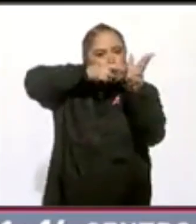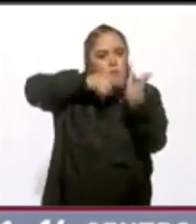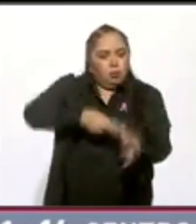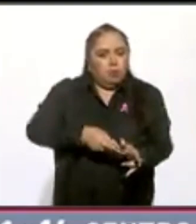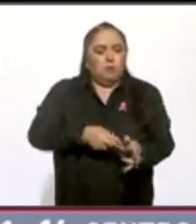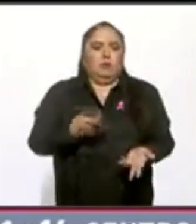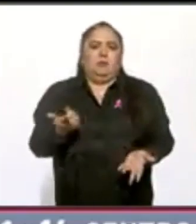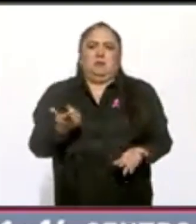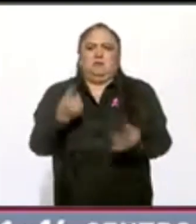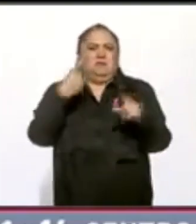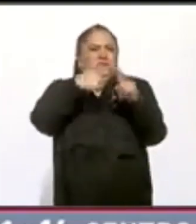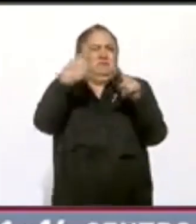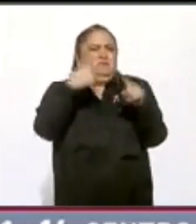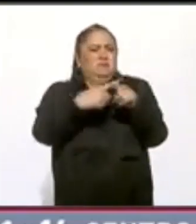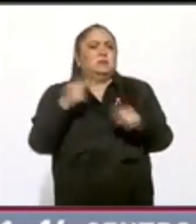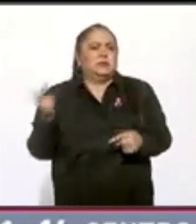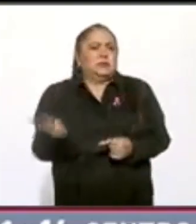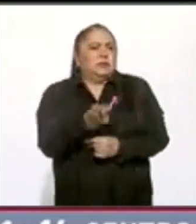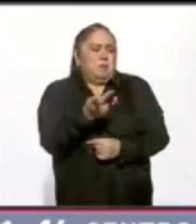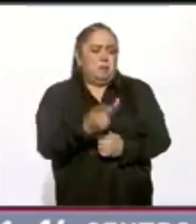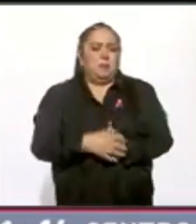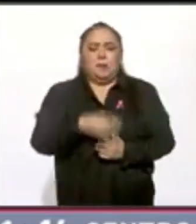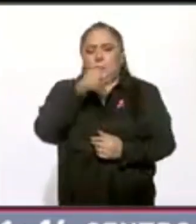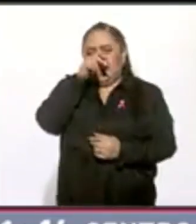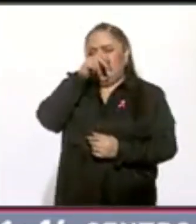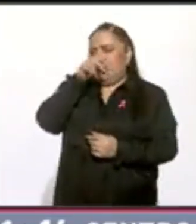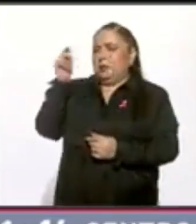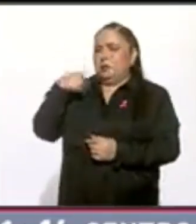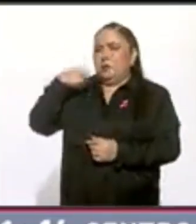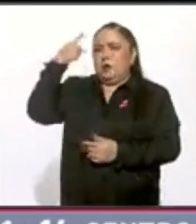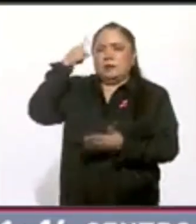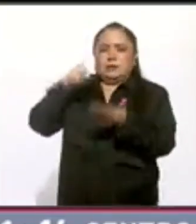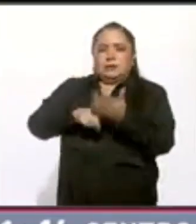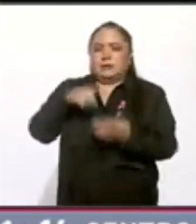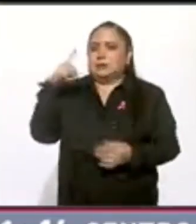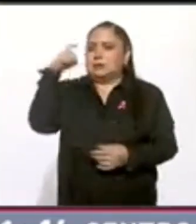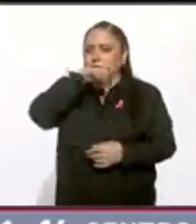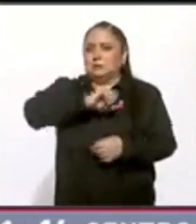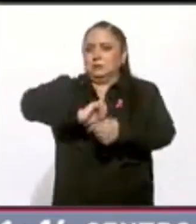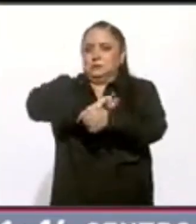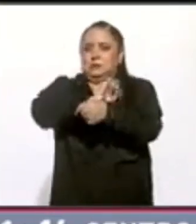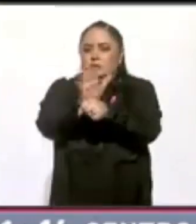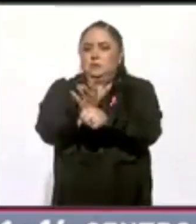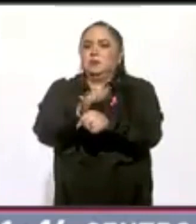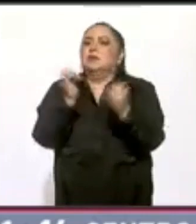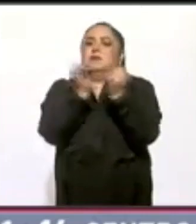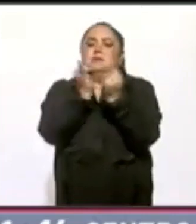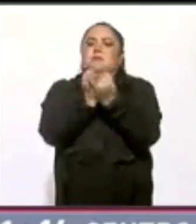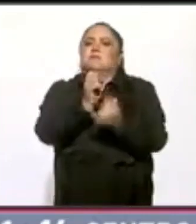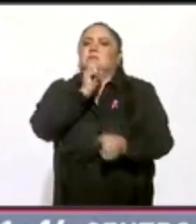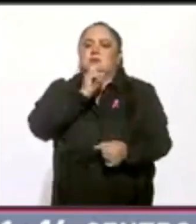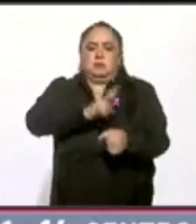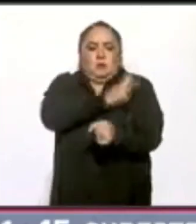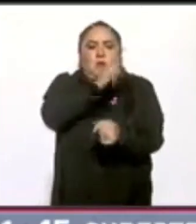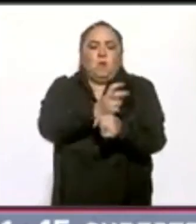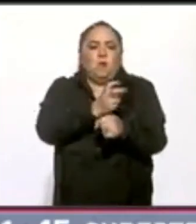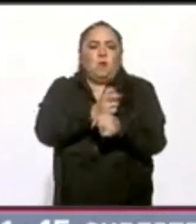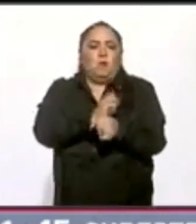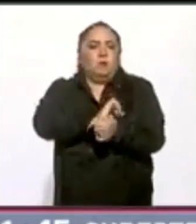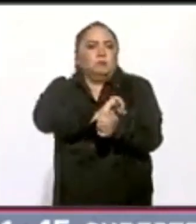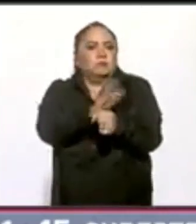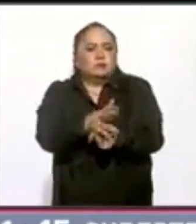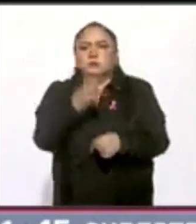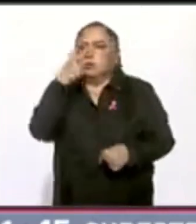de la oposición. Yo creo que el inicio de la pandemia fue muy difícil y también la segunda ola del COVID-19 fue